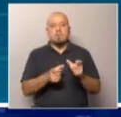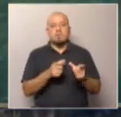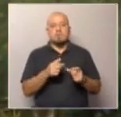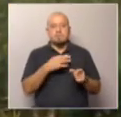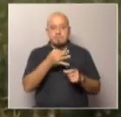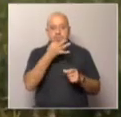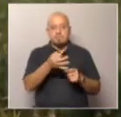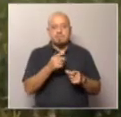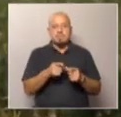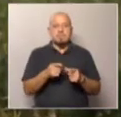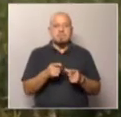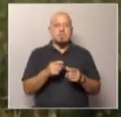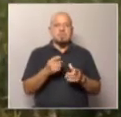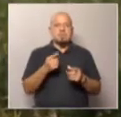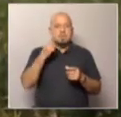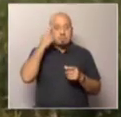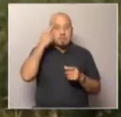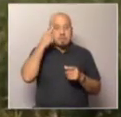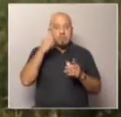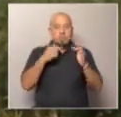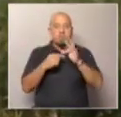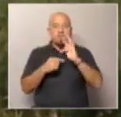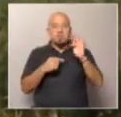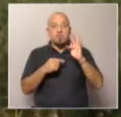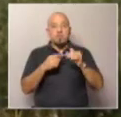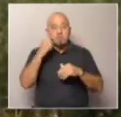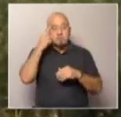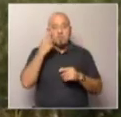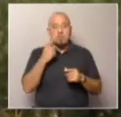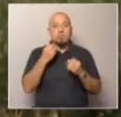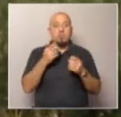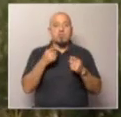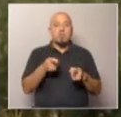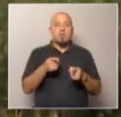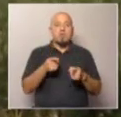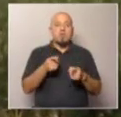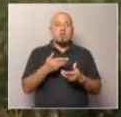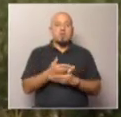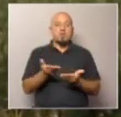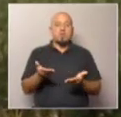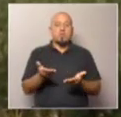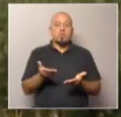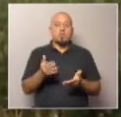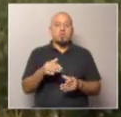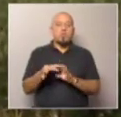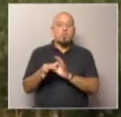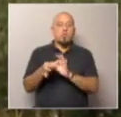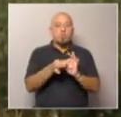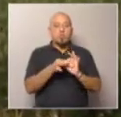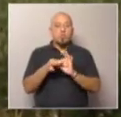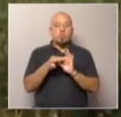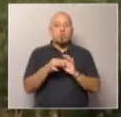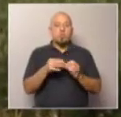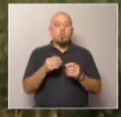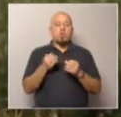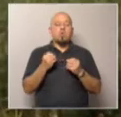los referentes anteriores, pensando a futuro, pensando en los chicos de la zona, porque es un espacio que de unión, de formación